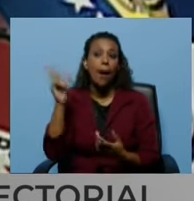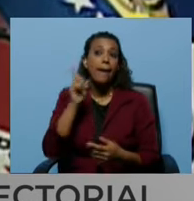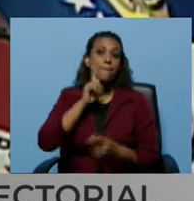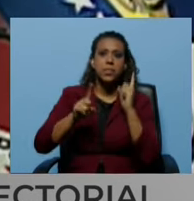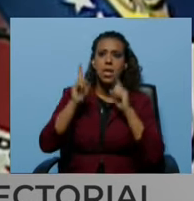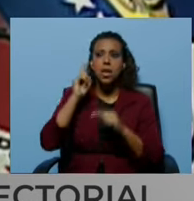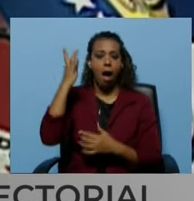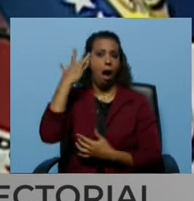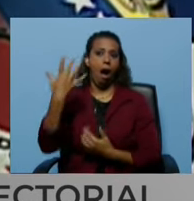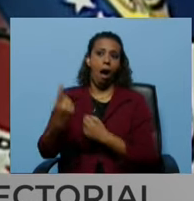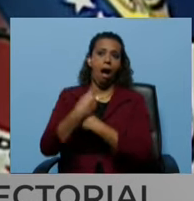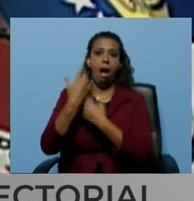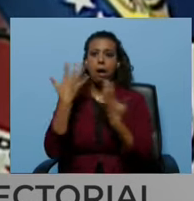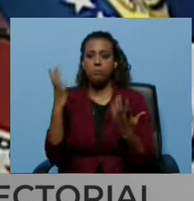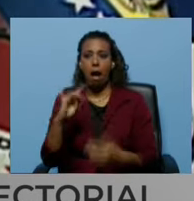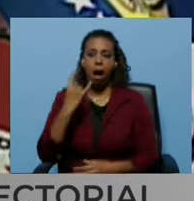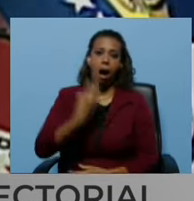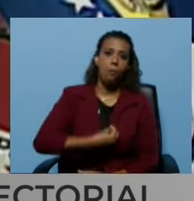mentira.